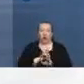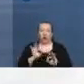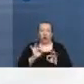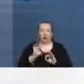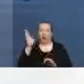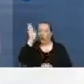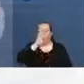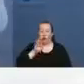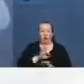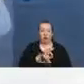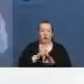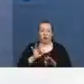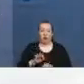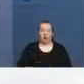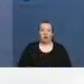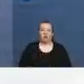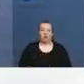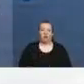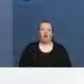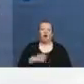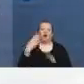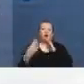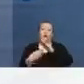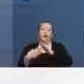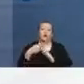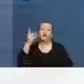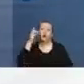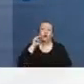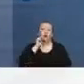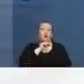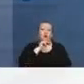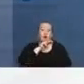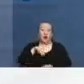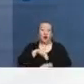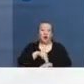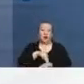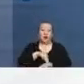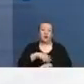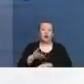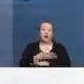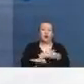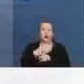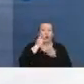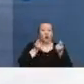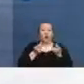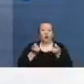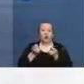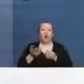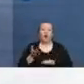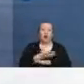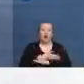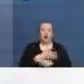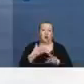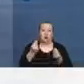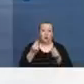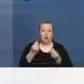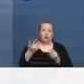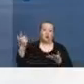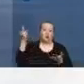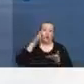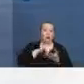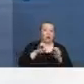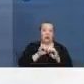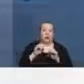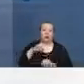existido ha pateado la base de manta bueno si había control es que antes la base de manta con la base de manta no entraba nadie net no entraron los